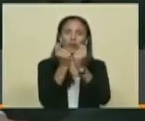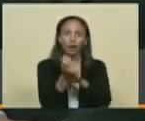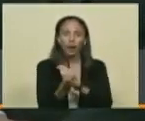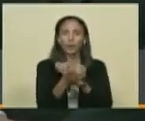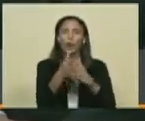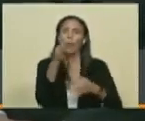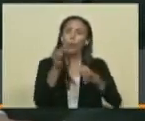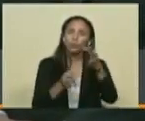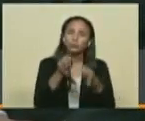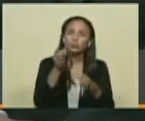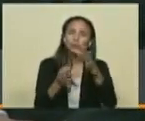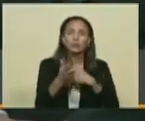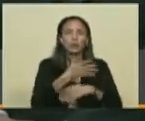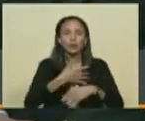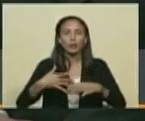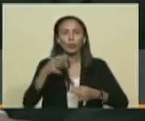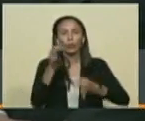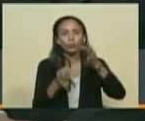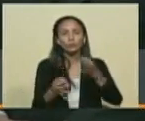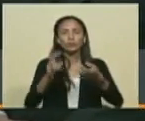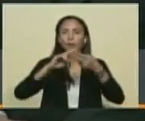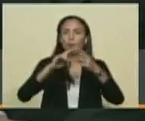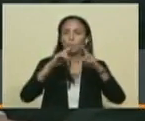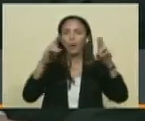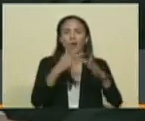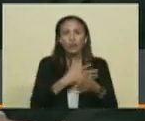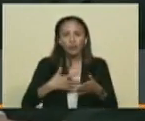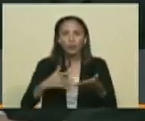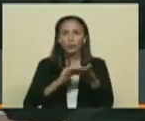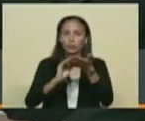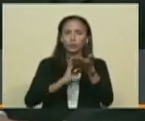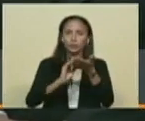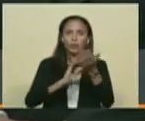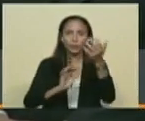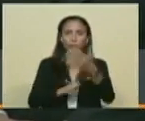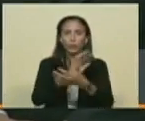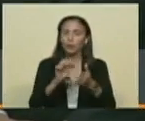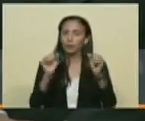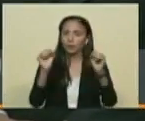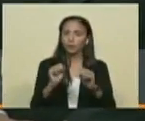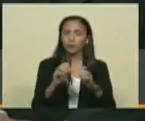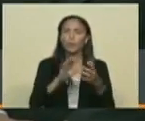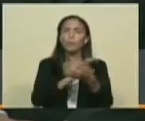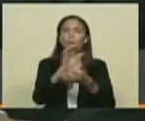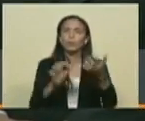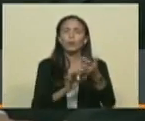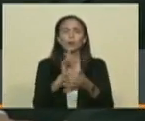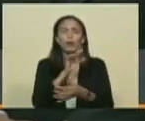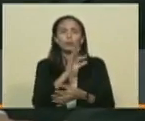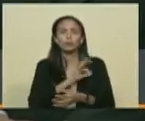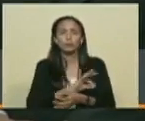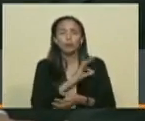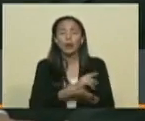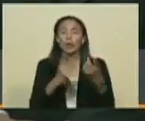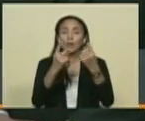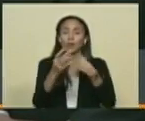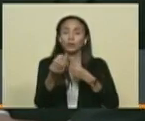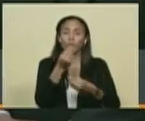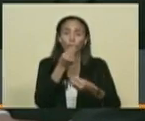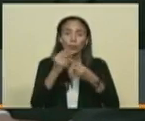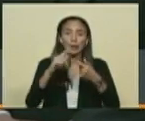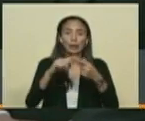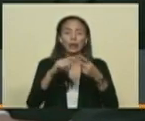de justicia, que quiere resolver sus graves problemas sociales de falta de medicamentos, de